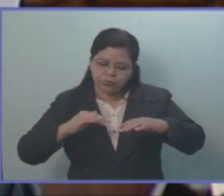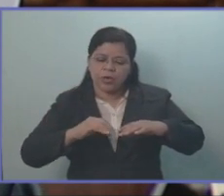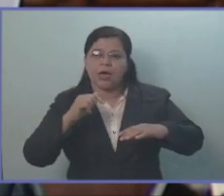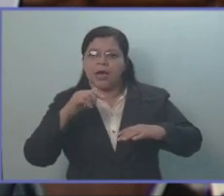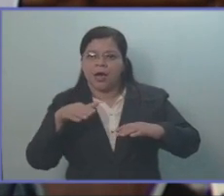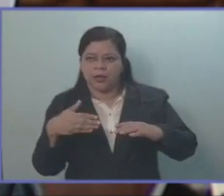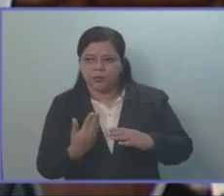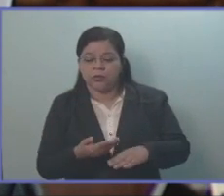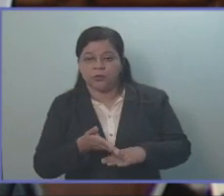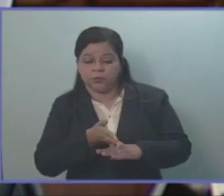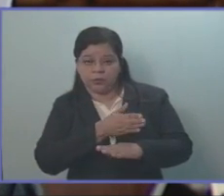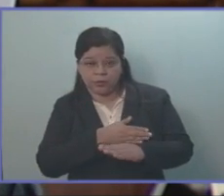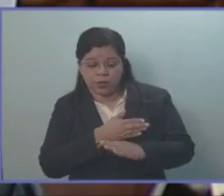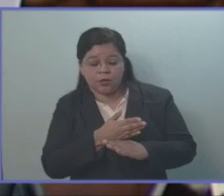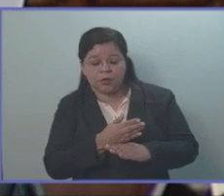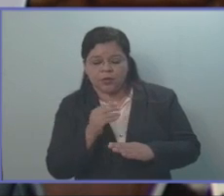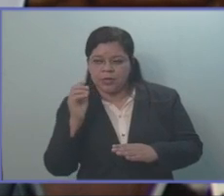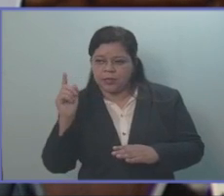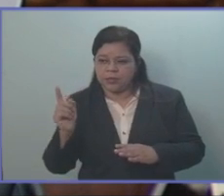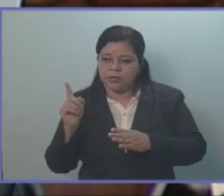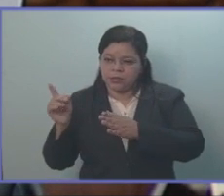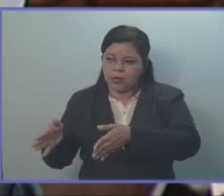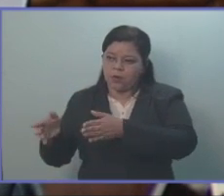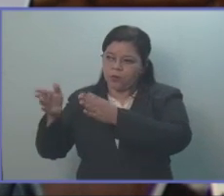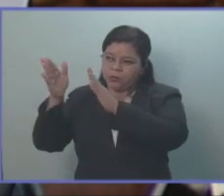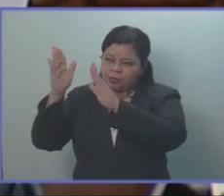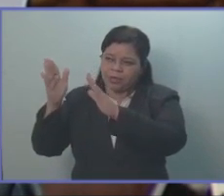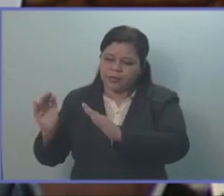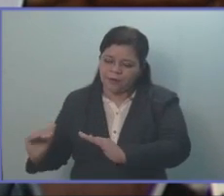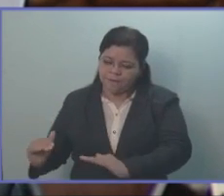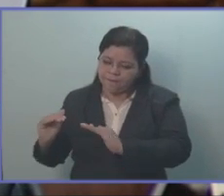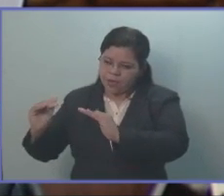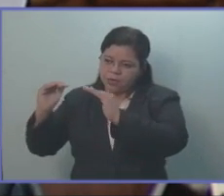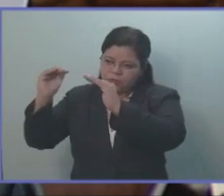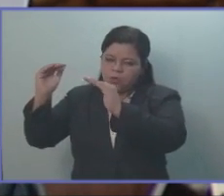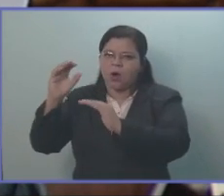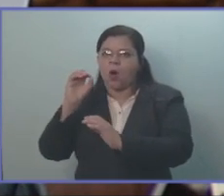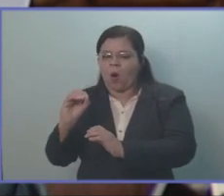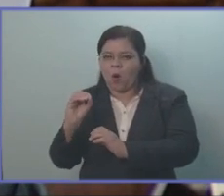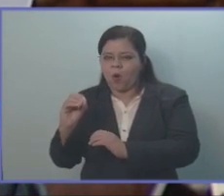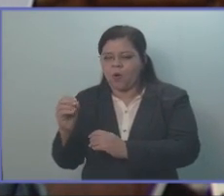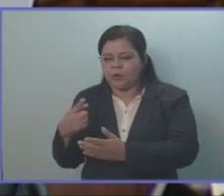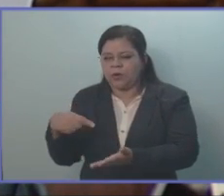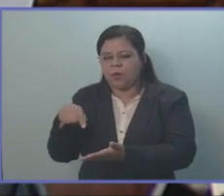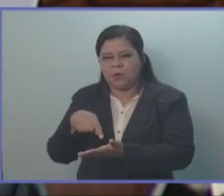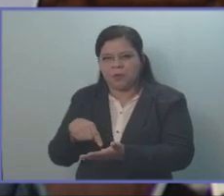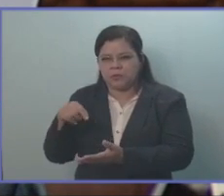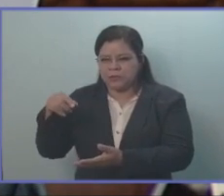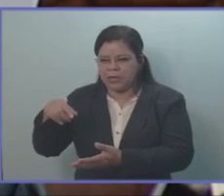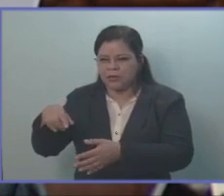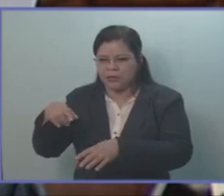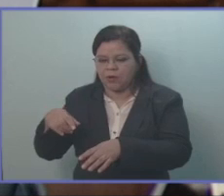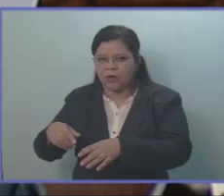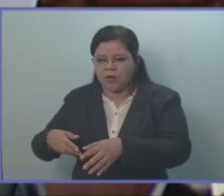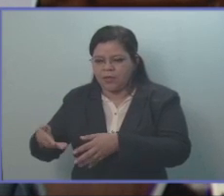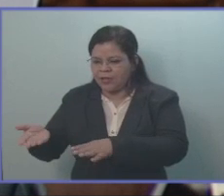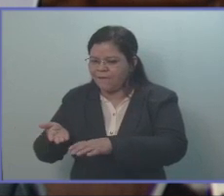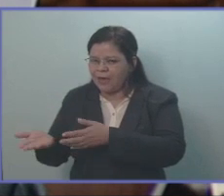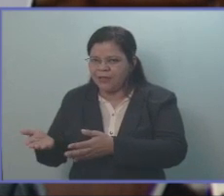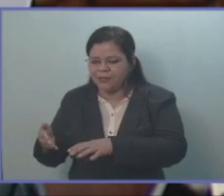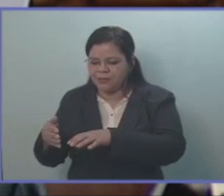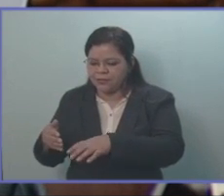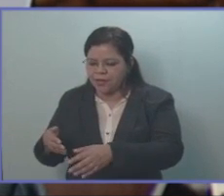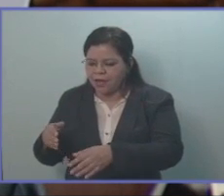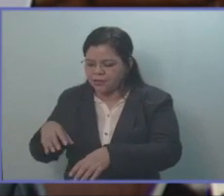anterior proceden de un inmueble residencial o comercial, el personal del Ministerio